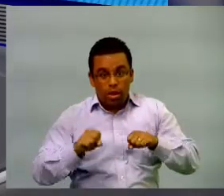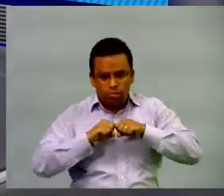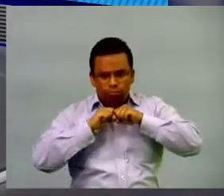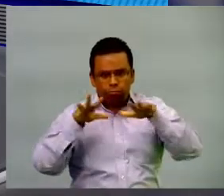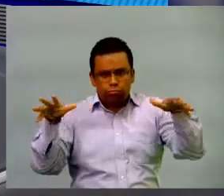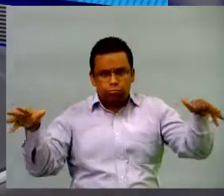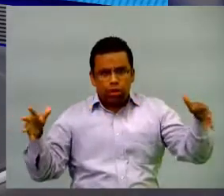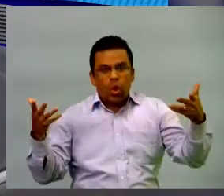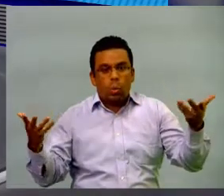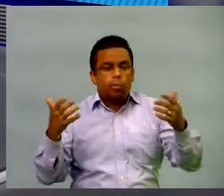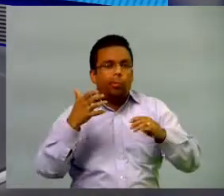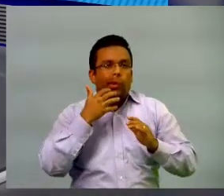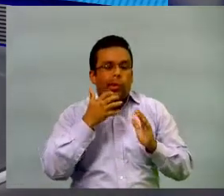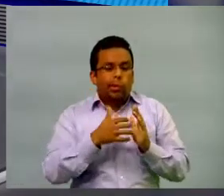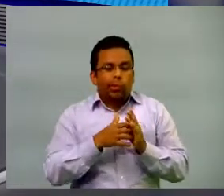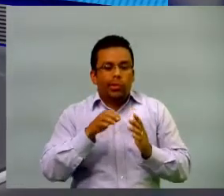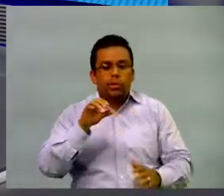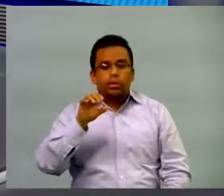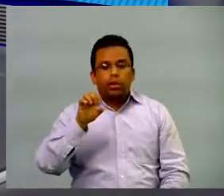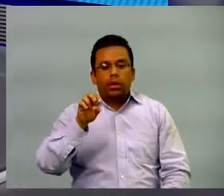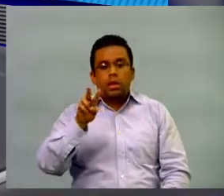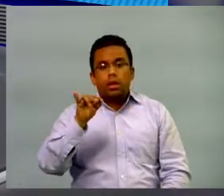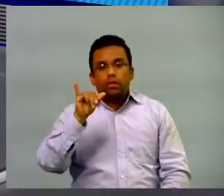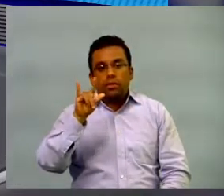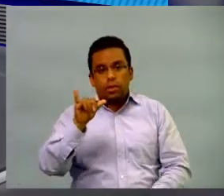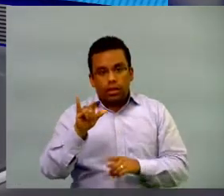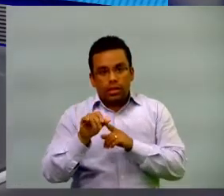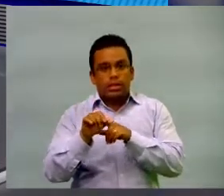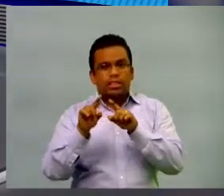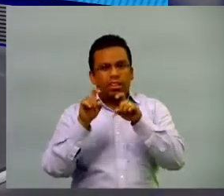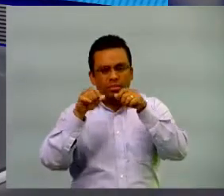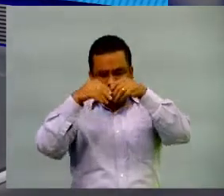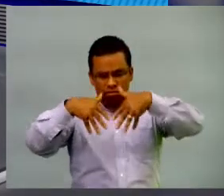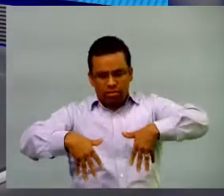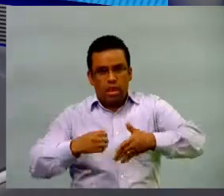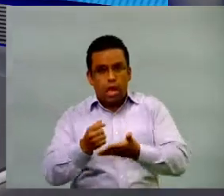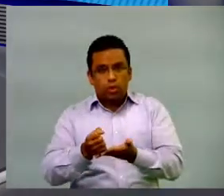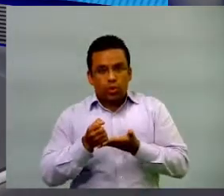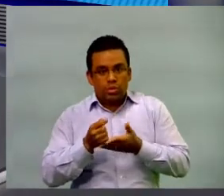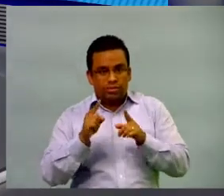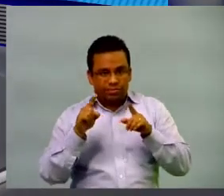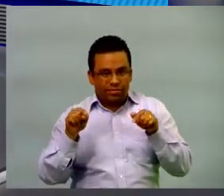masiva, mapas mentales y tableros colaborativos.